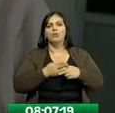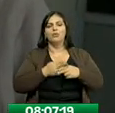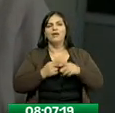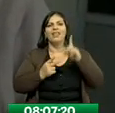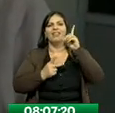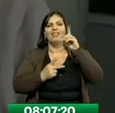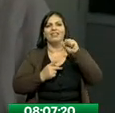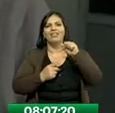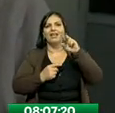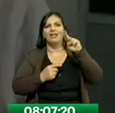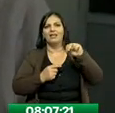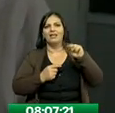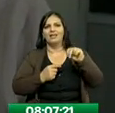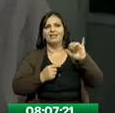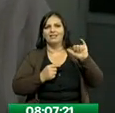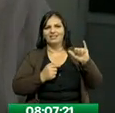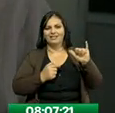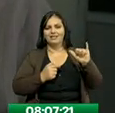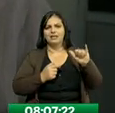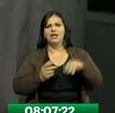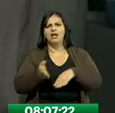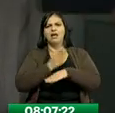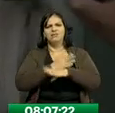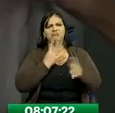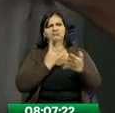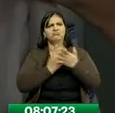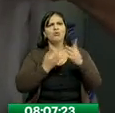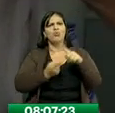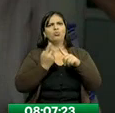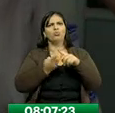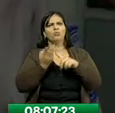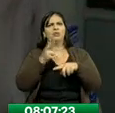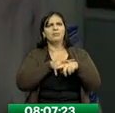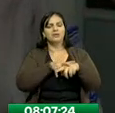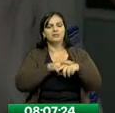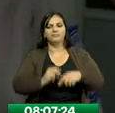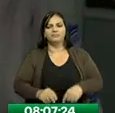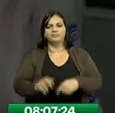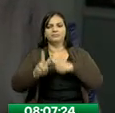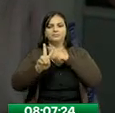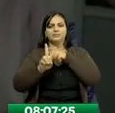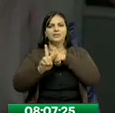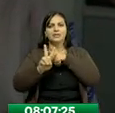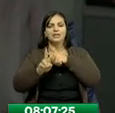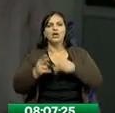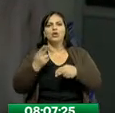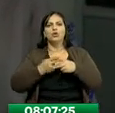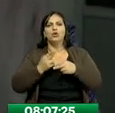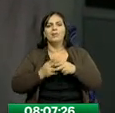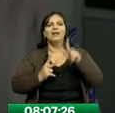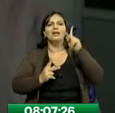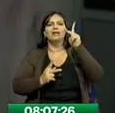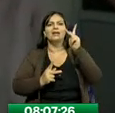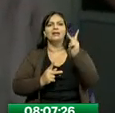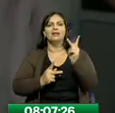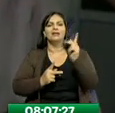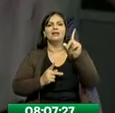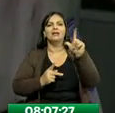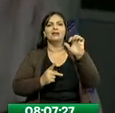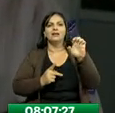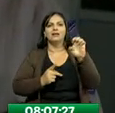3 detenciones, y a Clever B, con 6 detenciones. Estos ciudadanos se